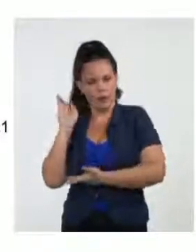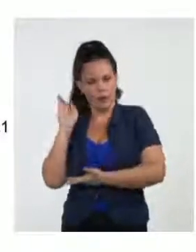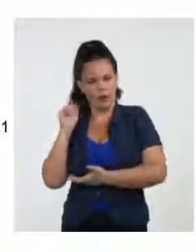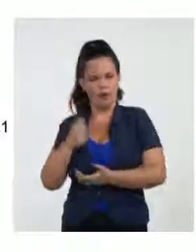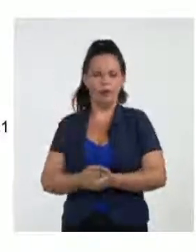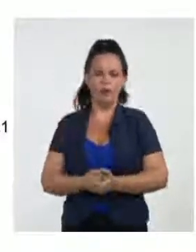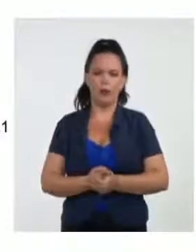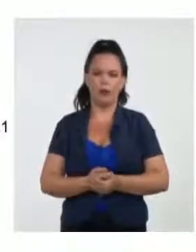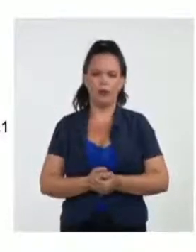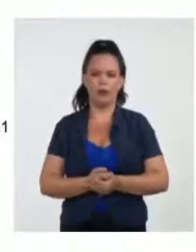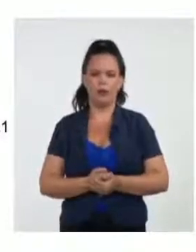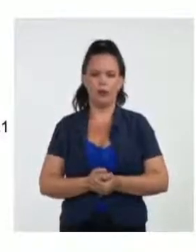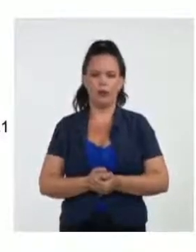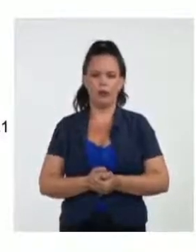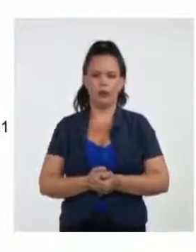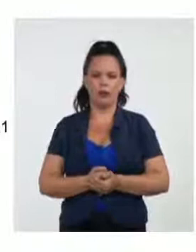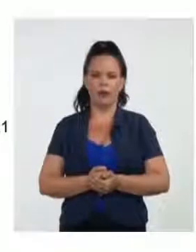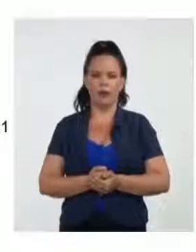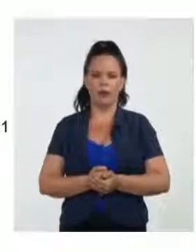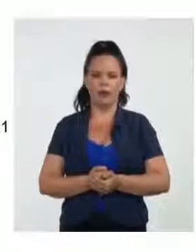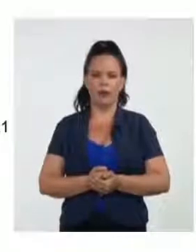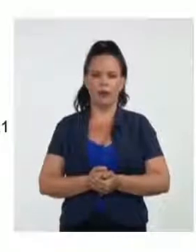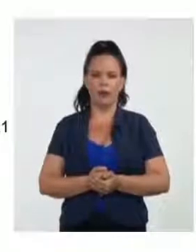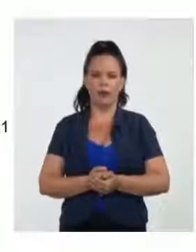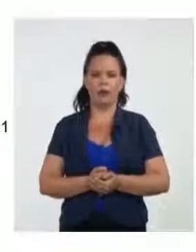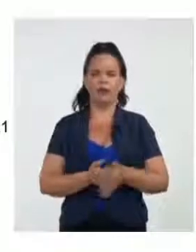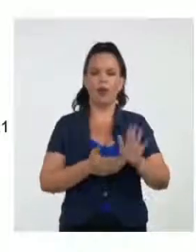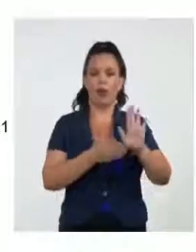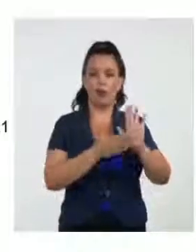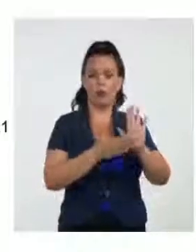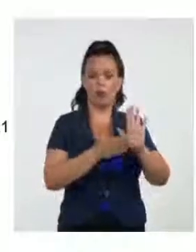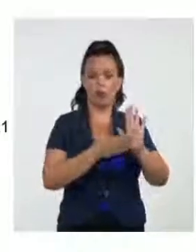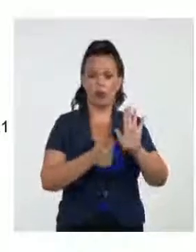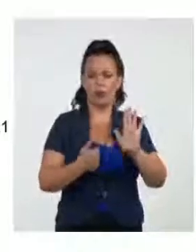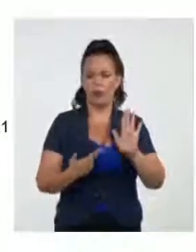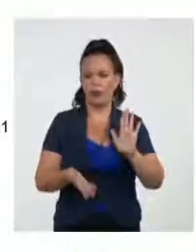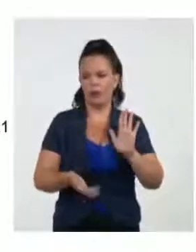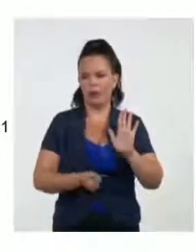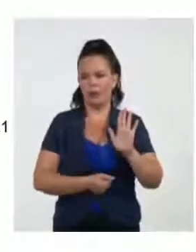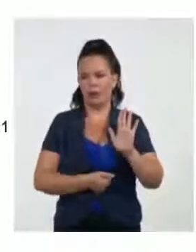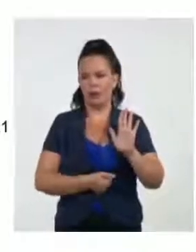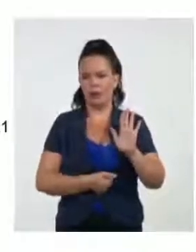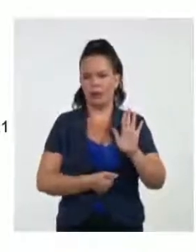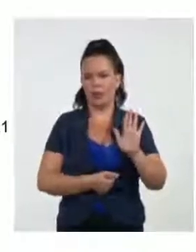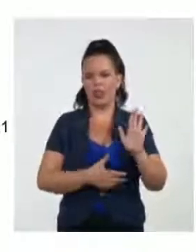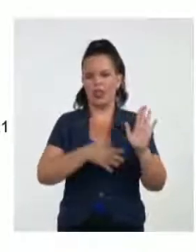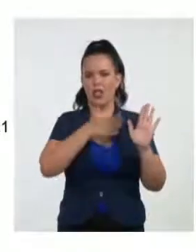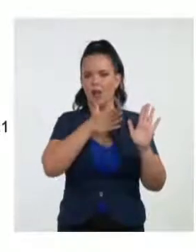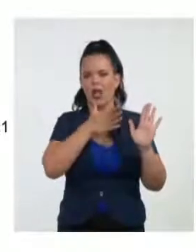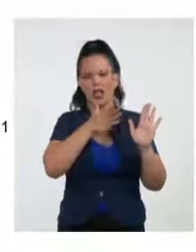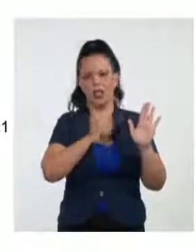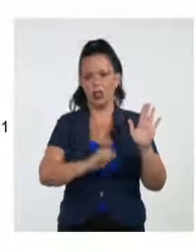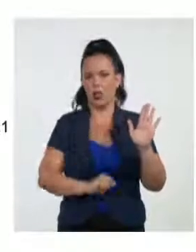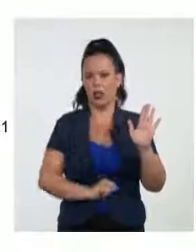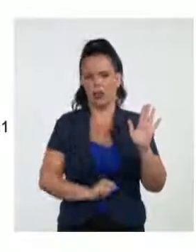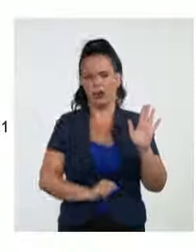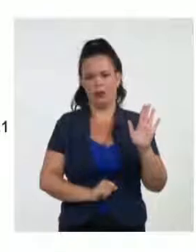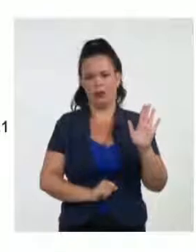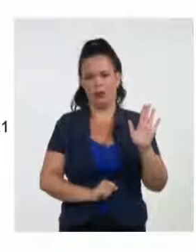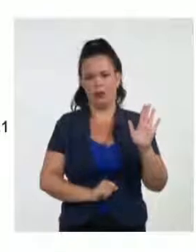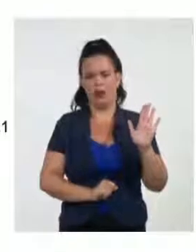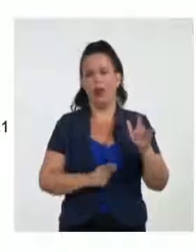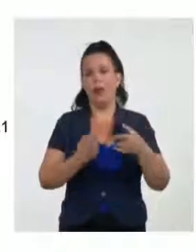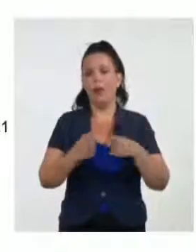estamos haciendo simulaciones, pero con datos reales. Por lo tanto,